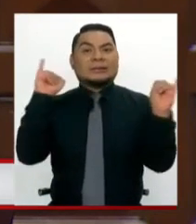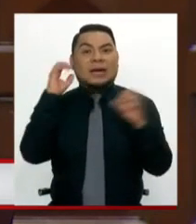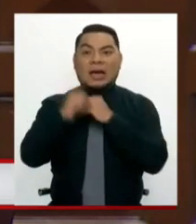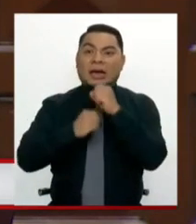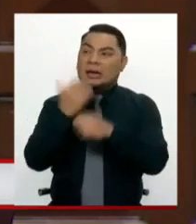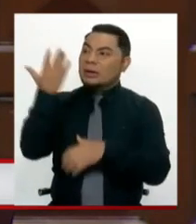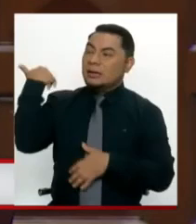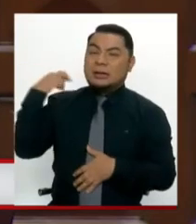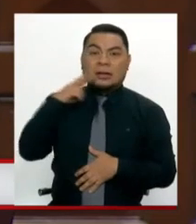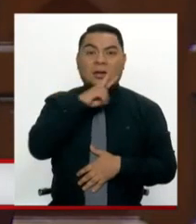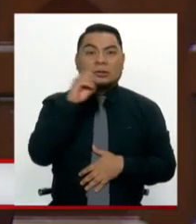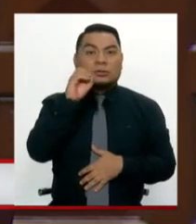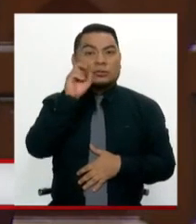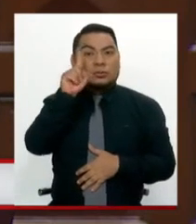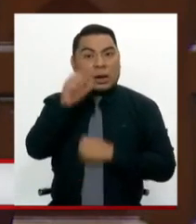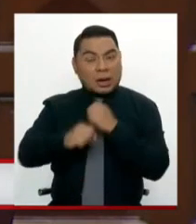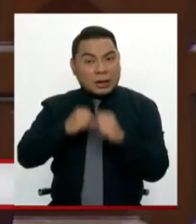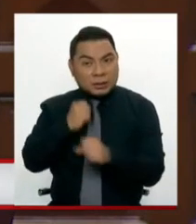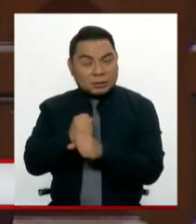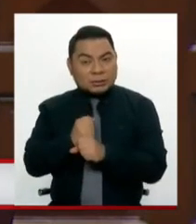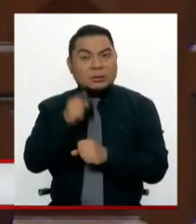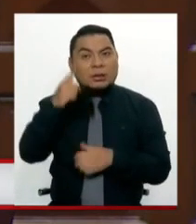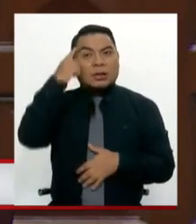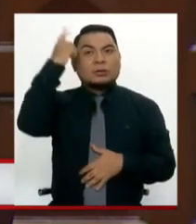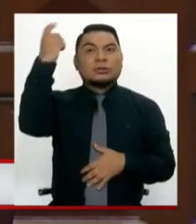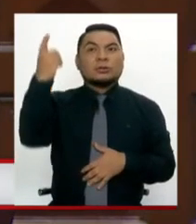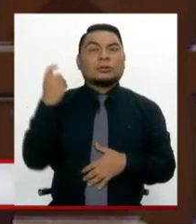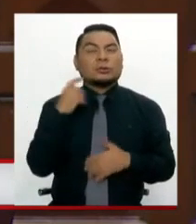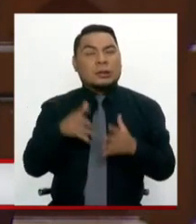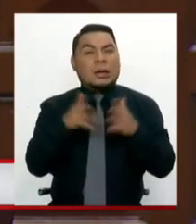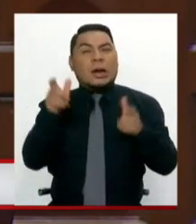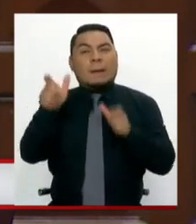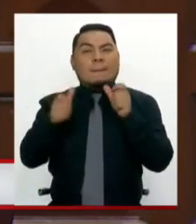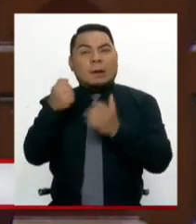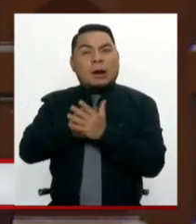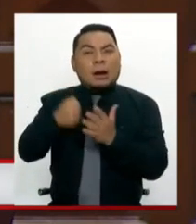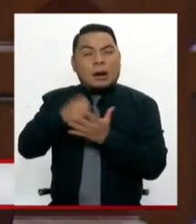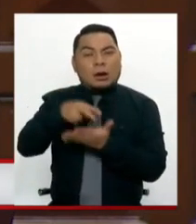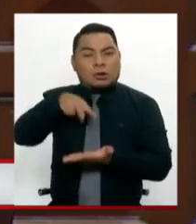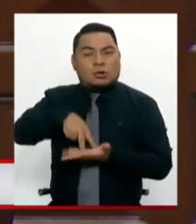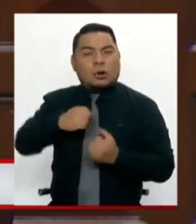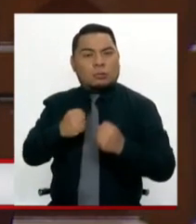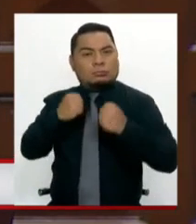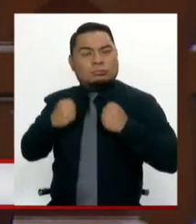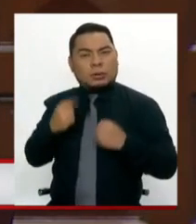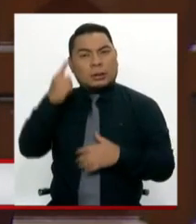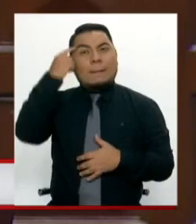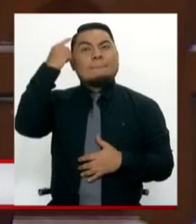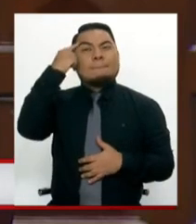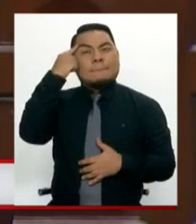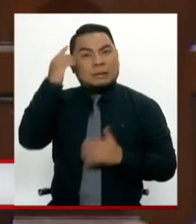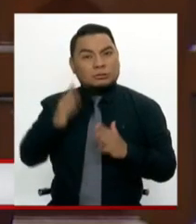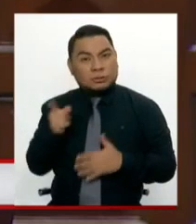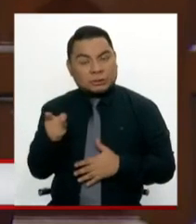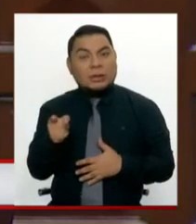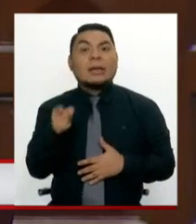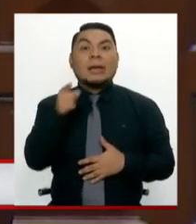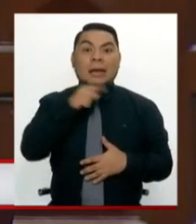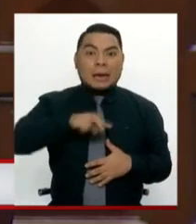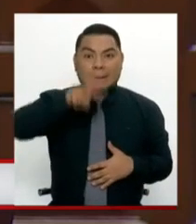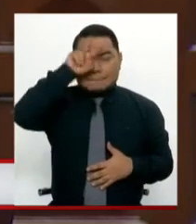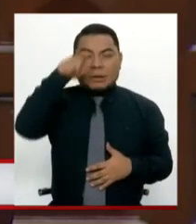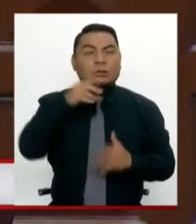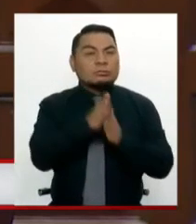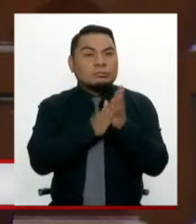hace 201 años, el sueño de nuestros grandes próceres, héroes y pensadores, el país